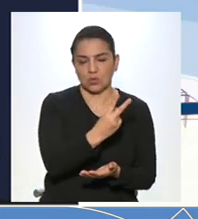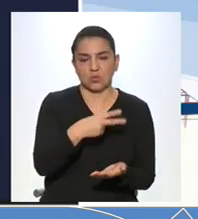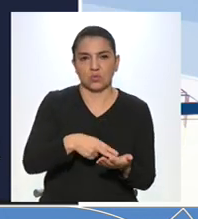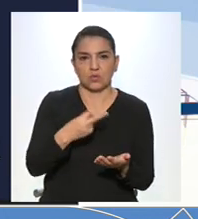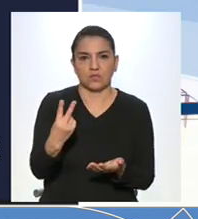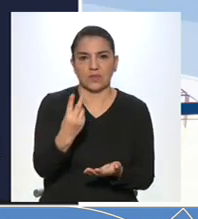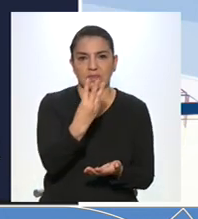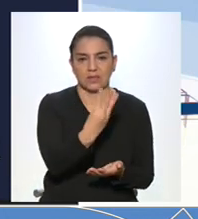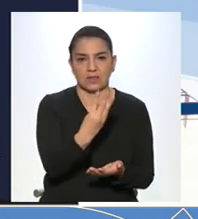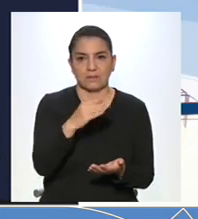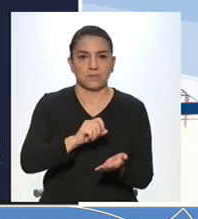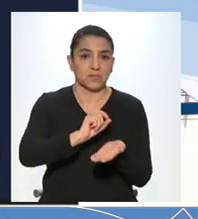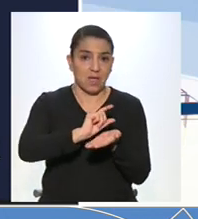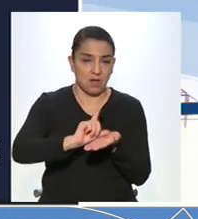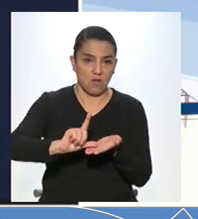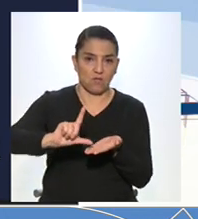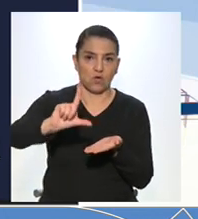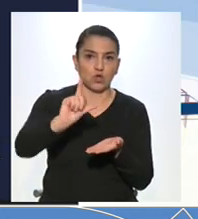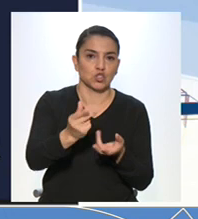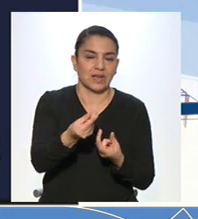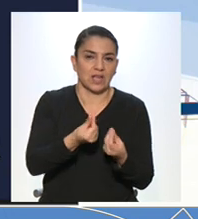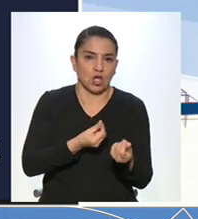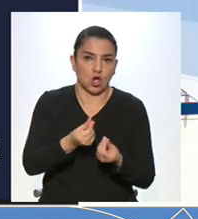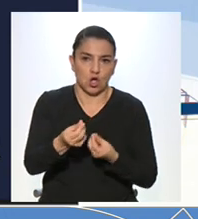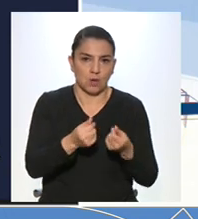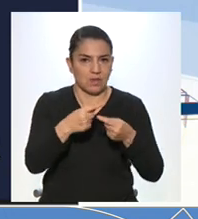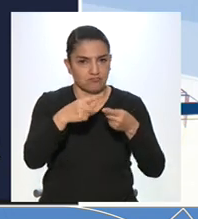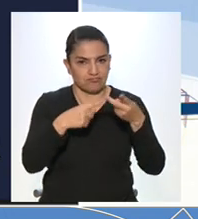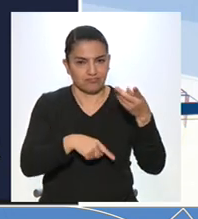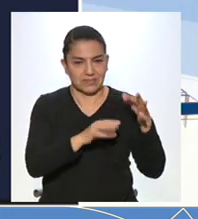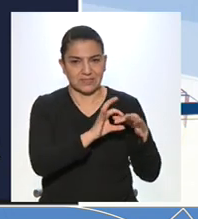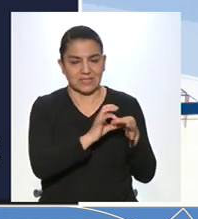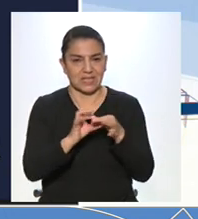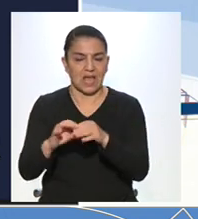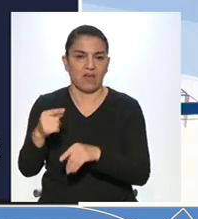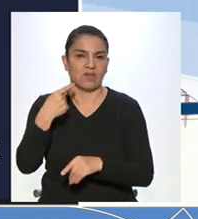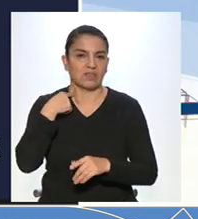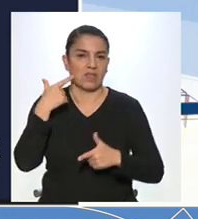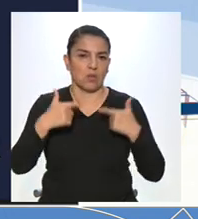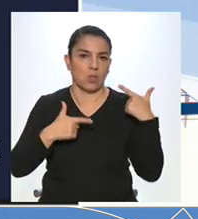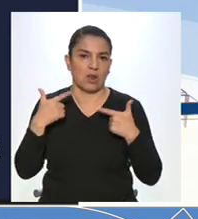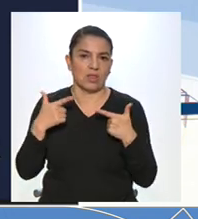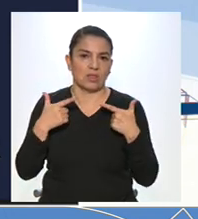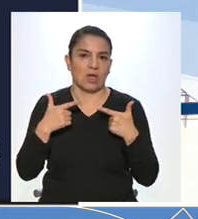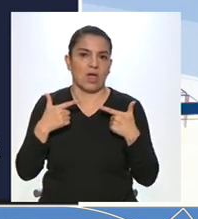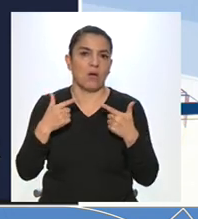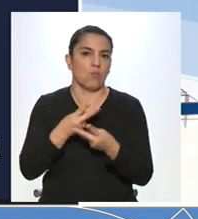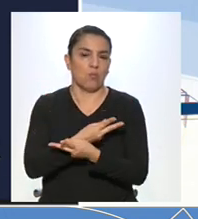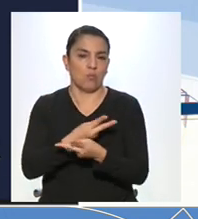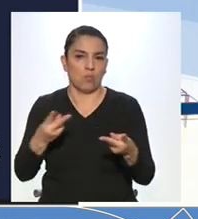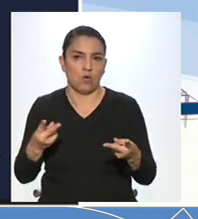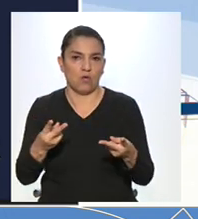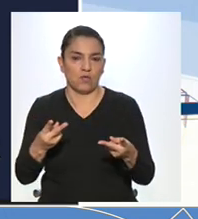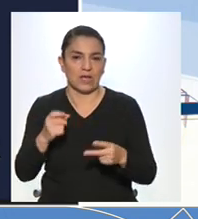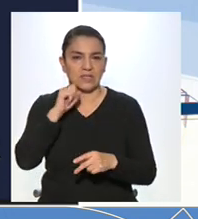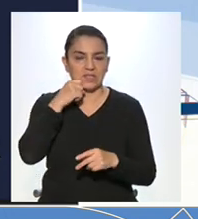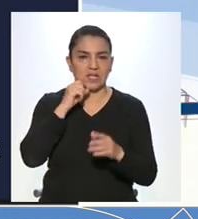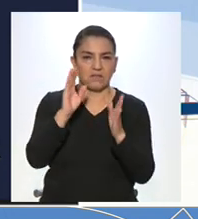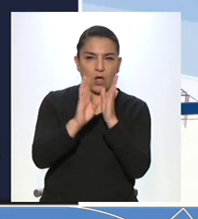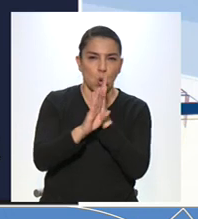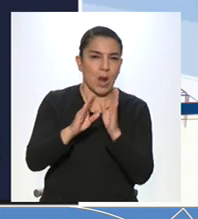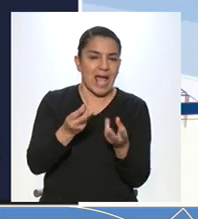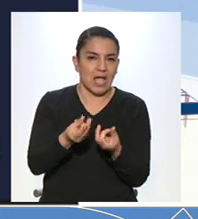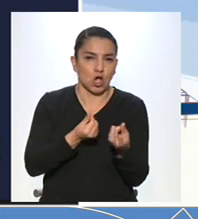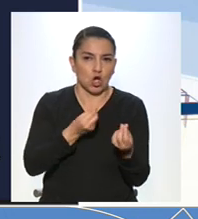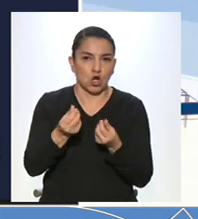que la evolución de las variables macroeconómicas, al estar fuertemente afectadas por las políticas públicas, oculta una economía que ha perdido